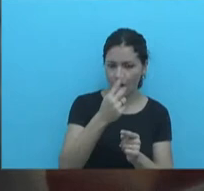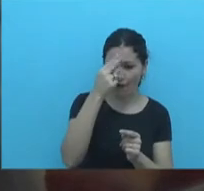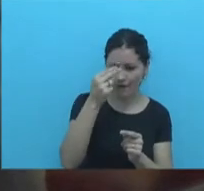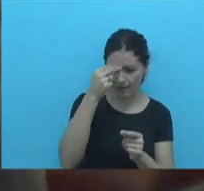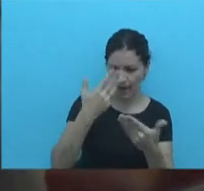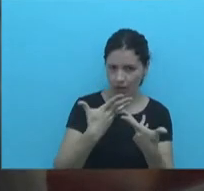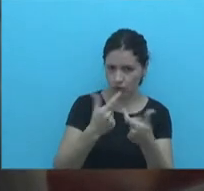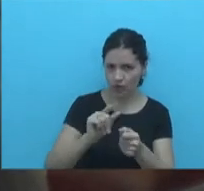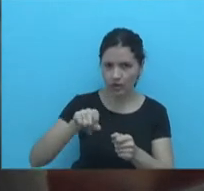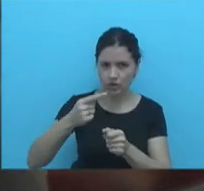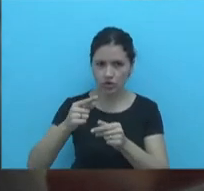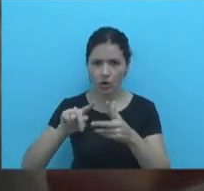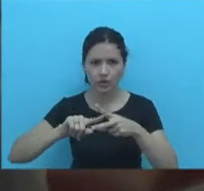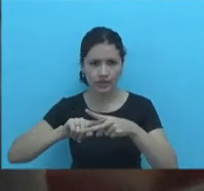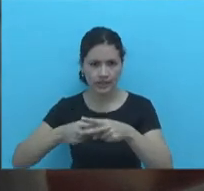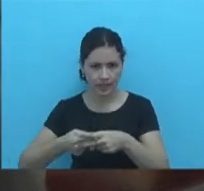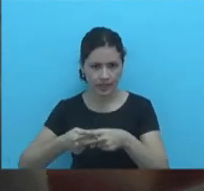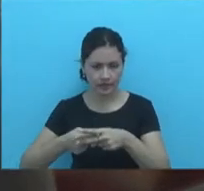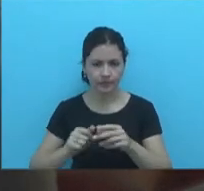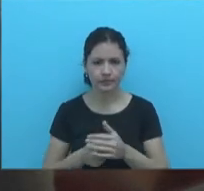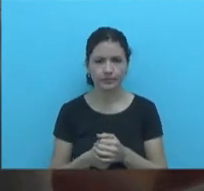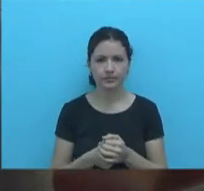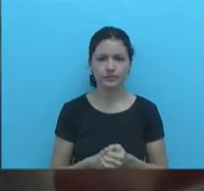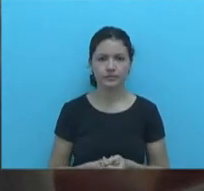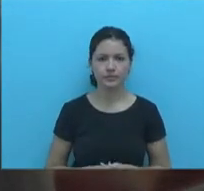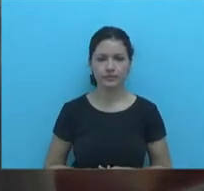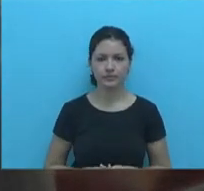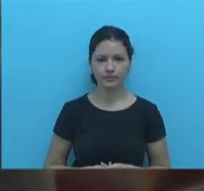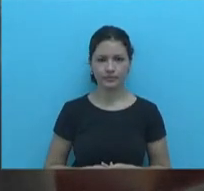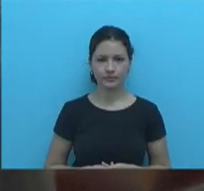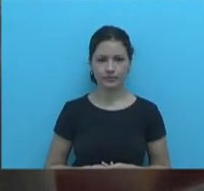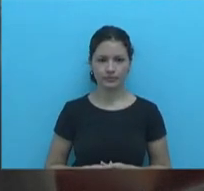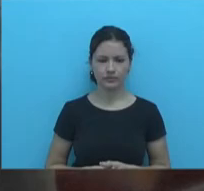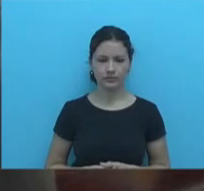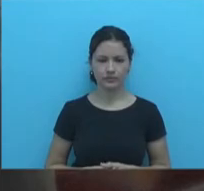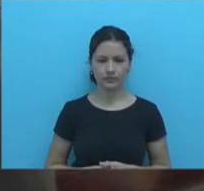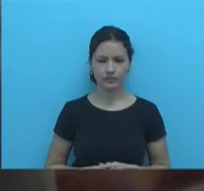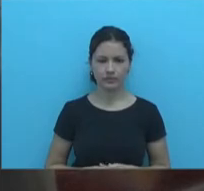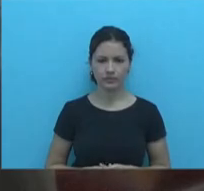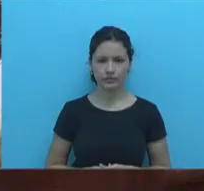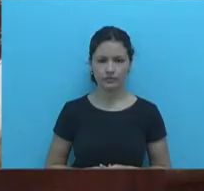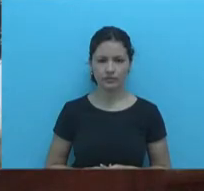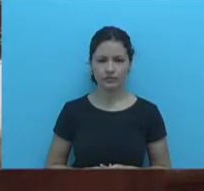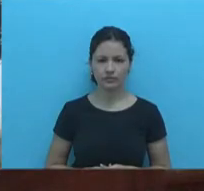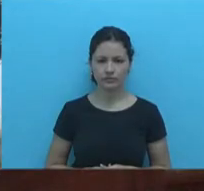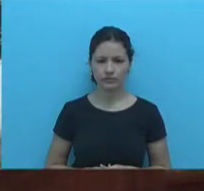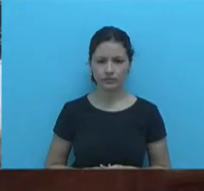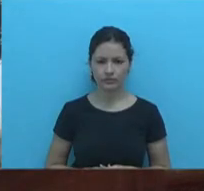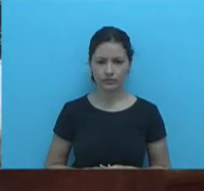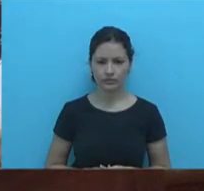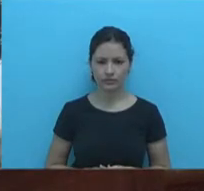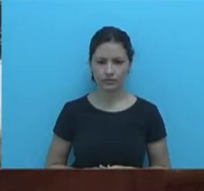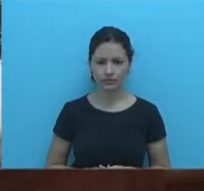Diputado tiene la palabra. Sala de enfermería funcionaría más en las escuelas técnicas donde se corre más riesgo con accidentes laborales al trabajar con